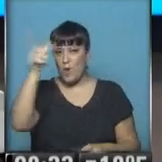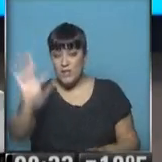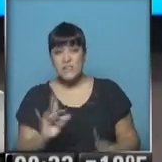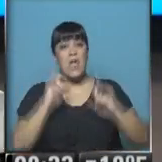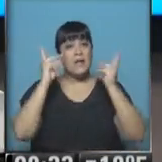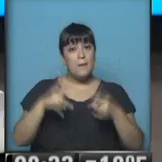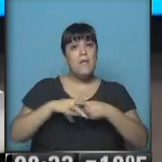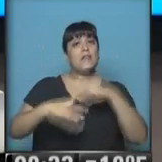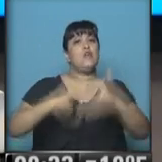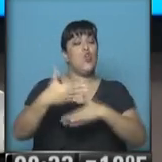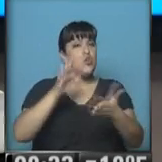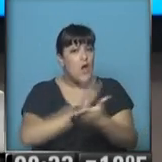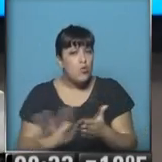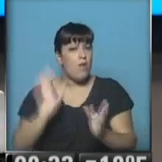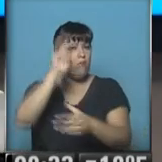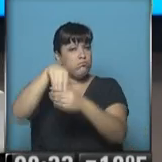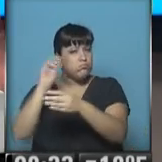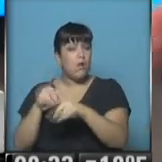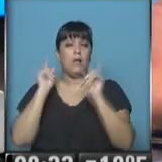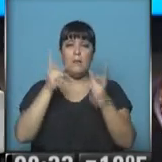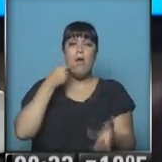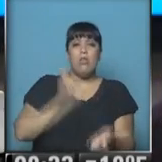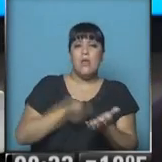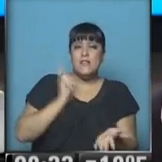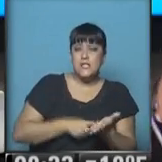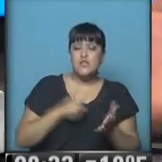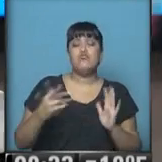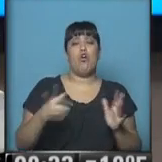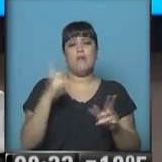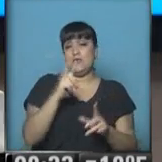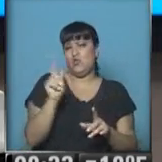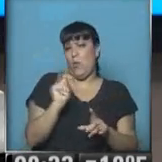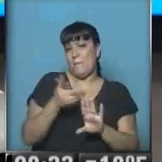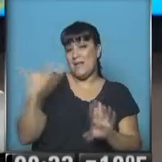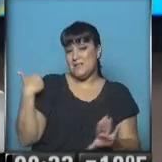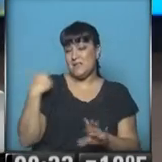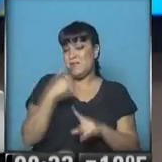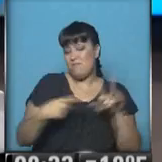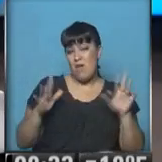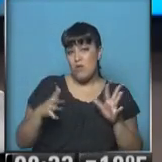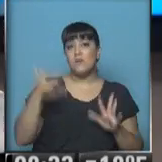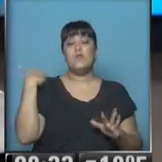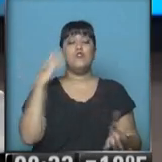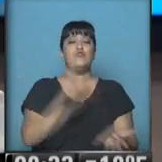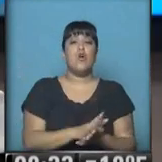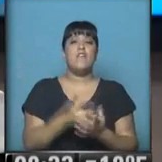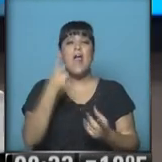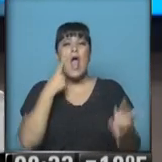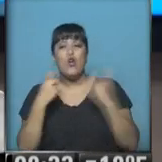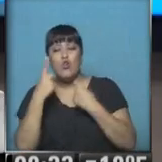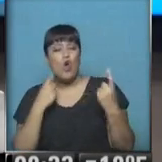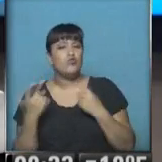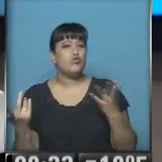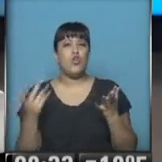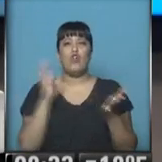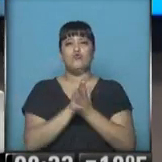que hemos incorporado por decisiones que hemos tomado hace un mes y medio atrás en materia de control de todo lo que tiene que